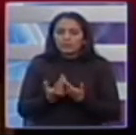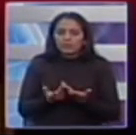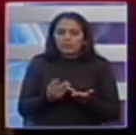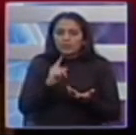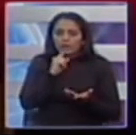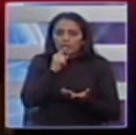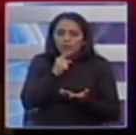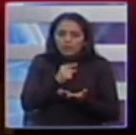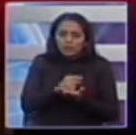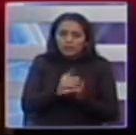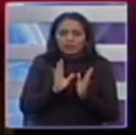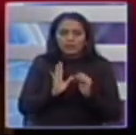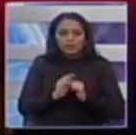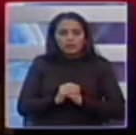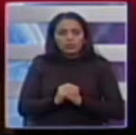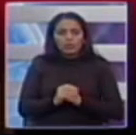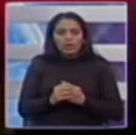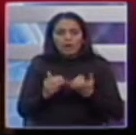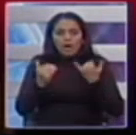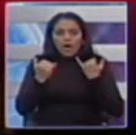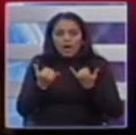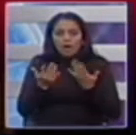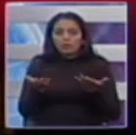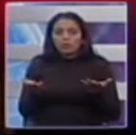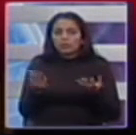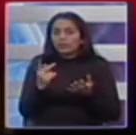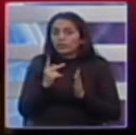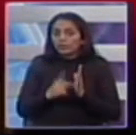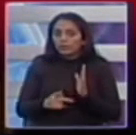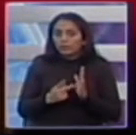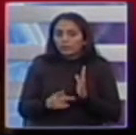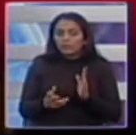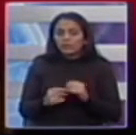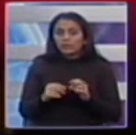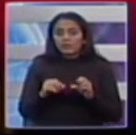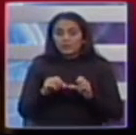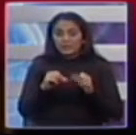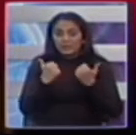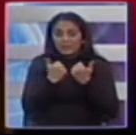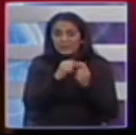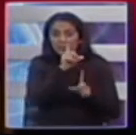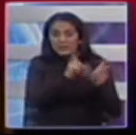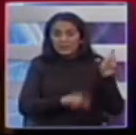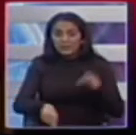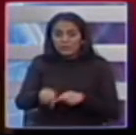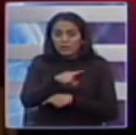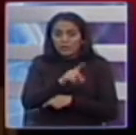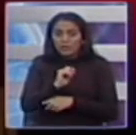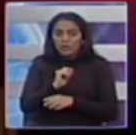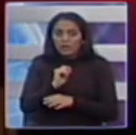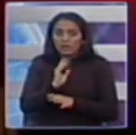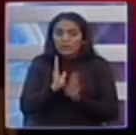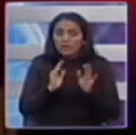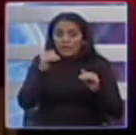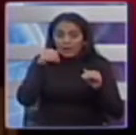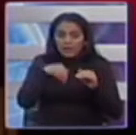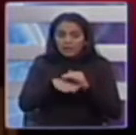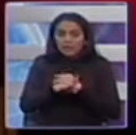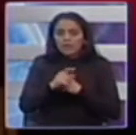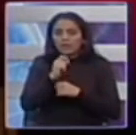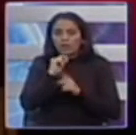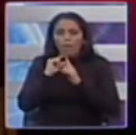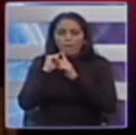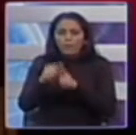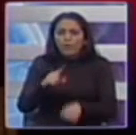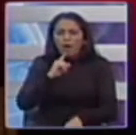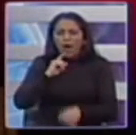son los shows mediáticos. Por supuesto, yo me opondré siempre que la Asamblea Nacional se convierta nuevamente en un espacio del show, del insulto,